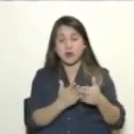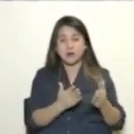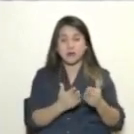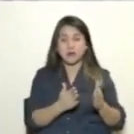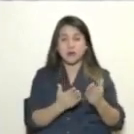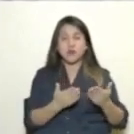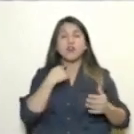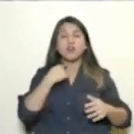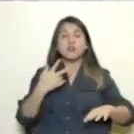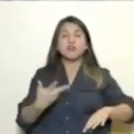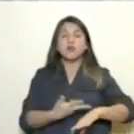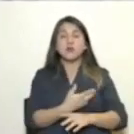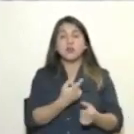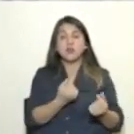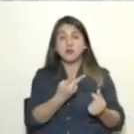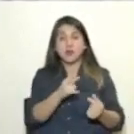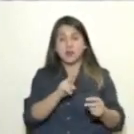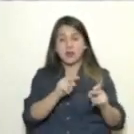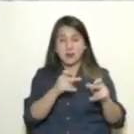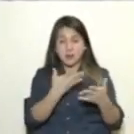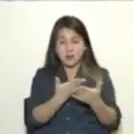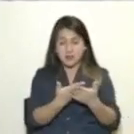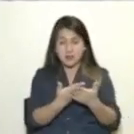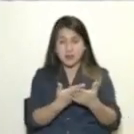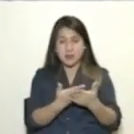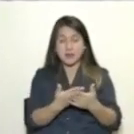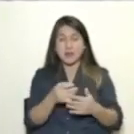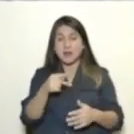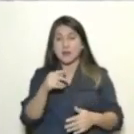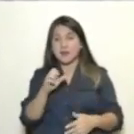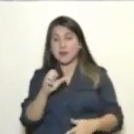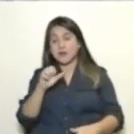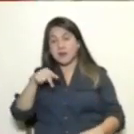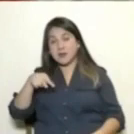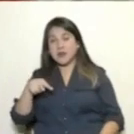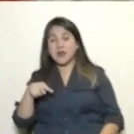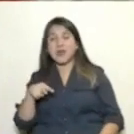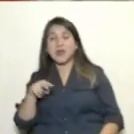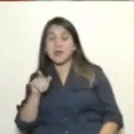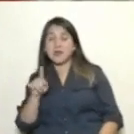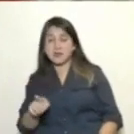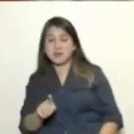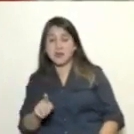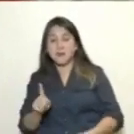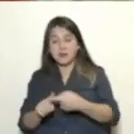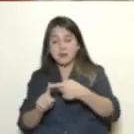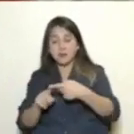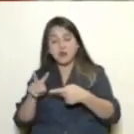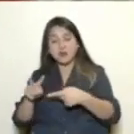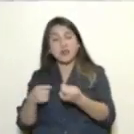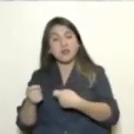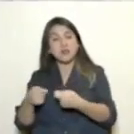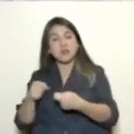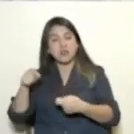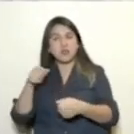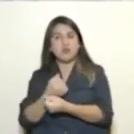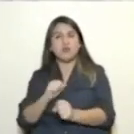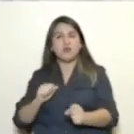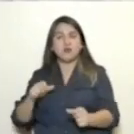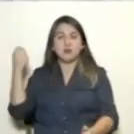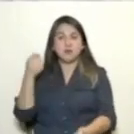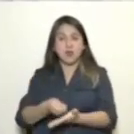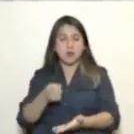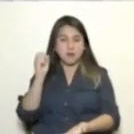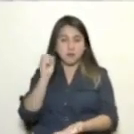Las consecuencias económicas de la paz, en que Keynes, que participó en esas negociaciones, dice: esto es imposible que lo pague